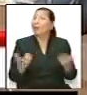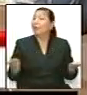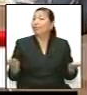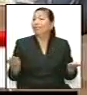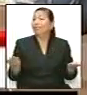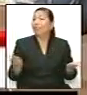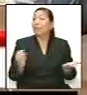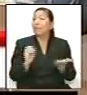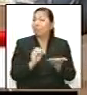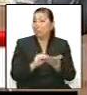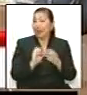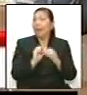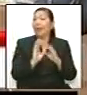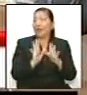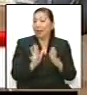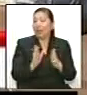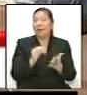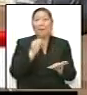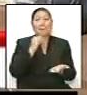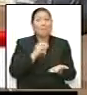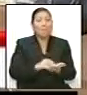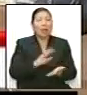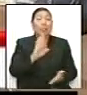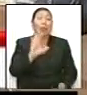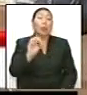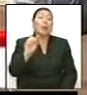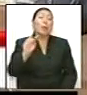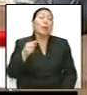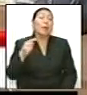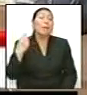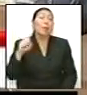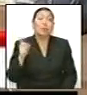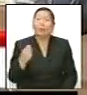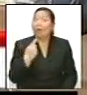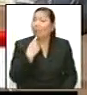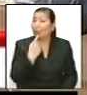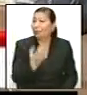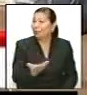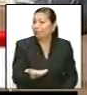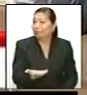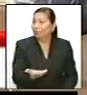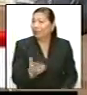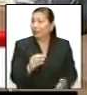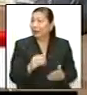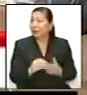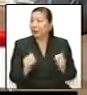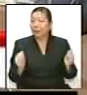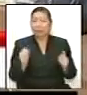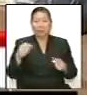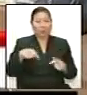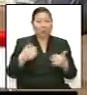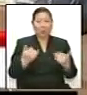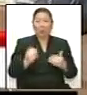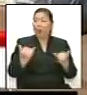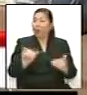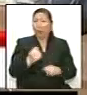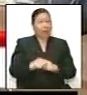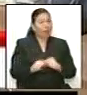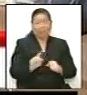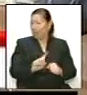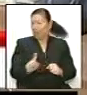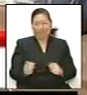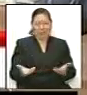es claro es que hay más de 50 mil millones que yo no voy a decirle, pues, señor Nevada, no llegues hoy día, este año no te toca a